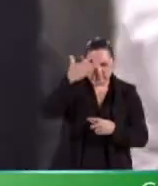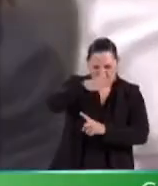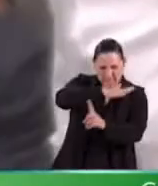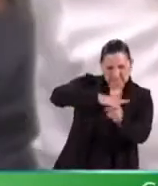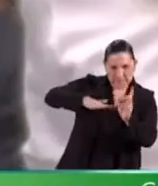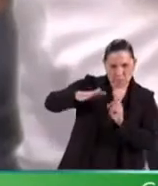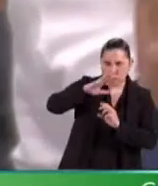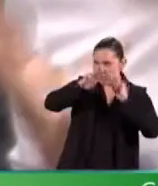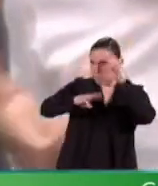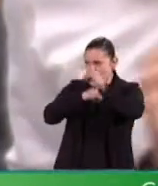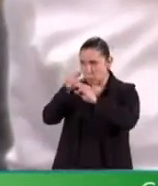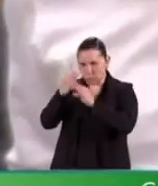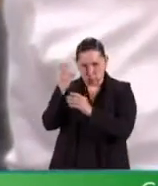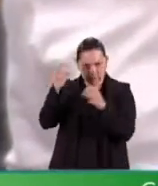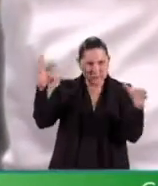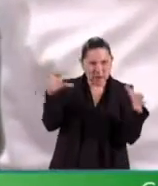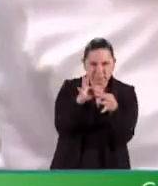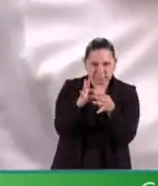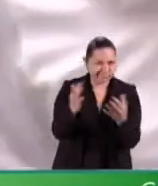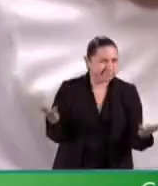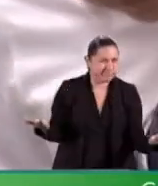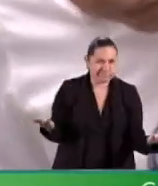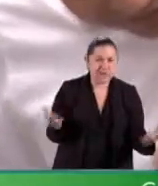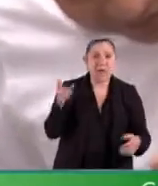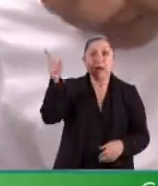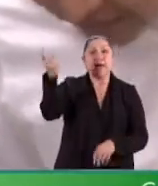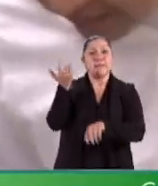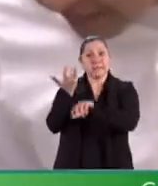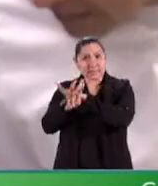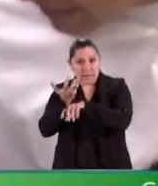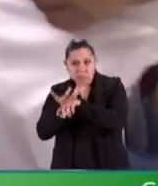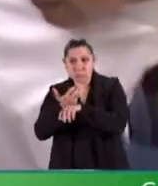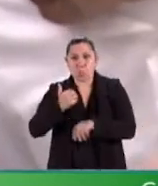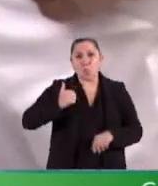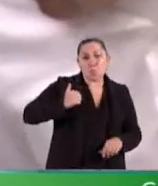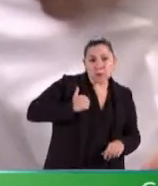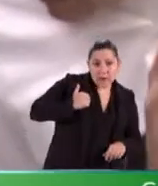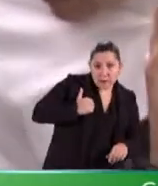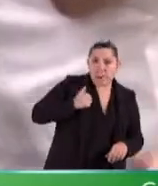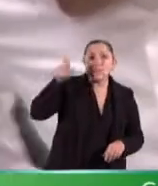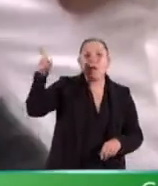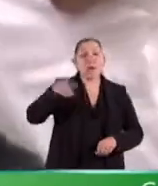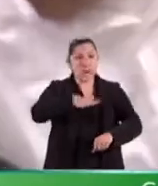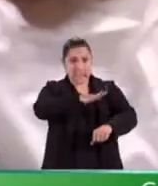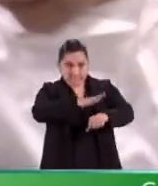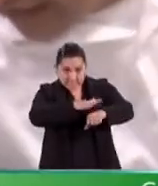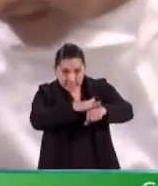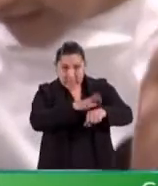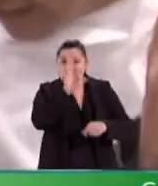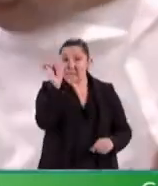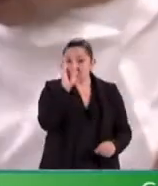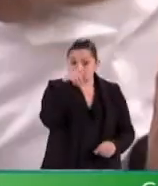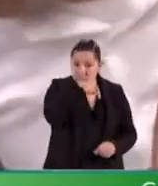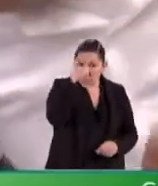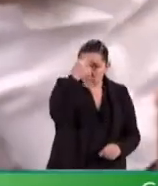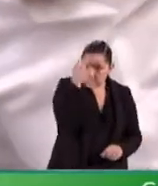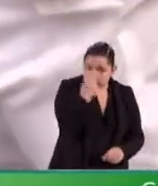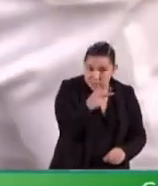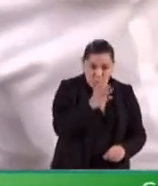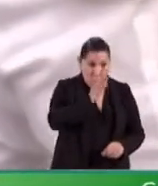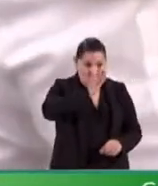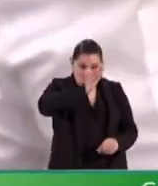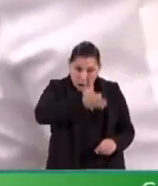Canadá dieron las recomendaciones que si México aprueba esta reforma, traerá